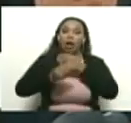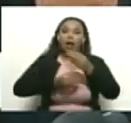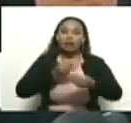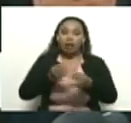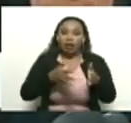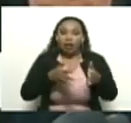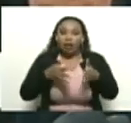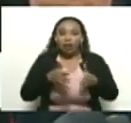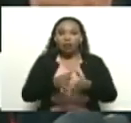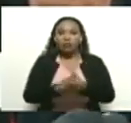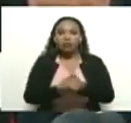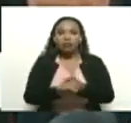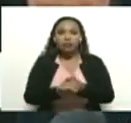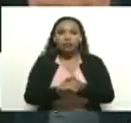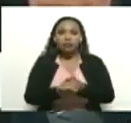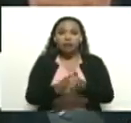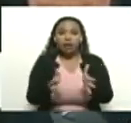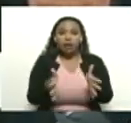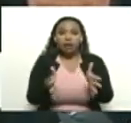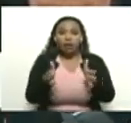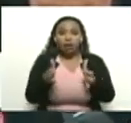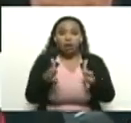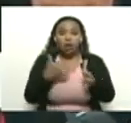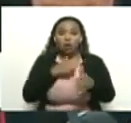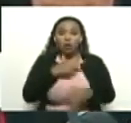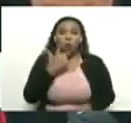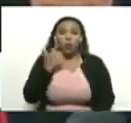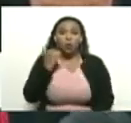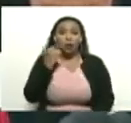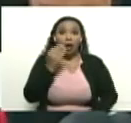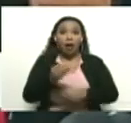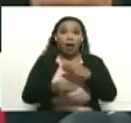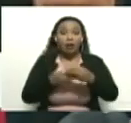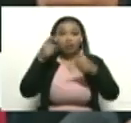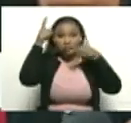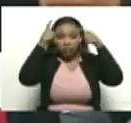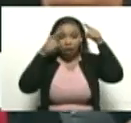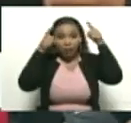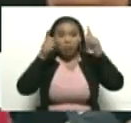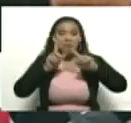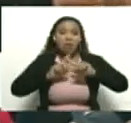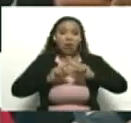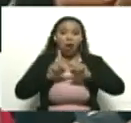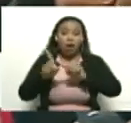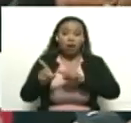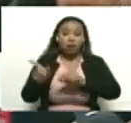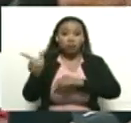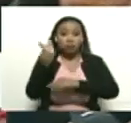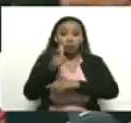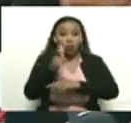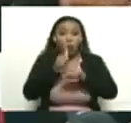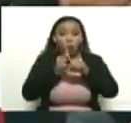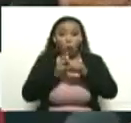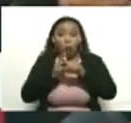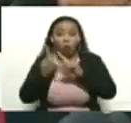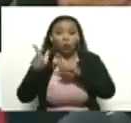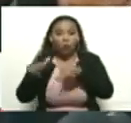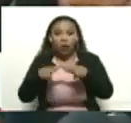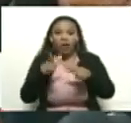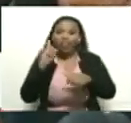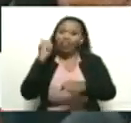ganarla. Y ganarla como estamos acostumbrados a hacerlo los chavistas. Pero si ellos nos buscan en otro lugar, ahí